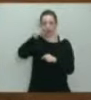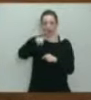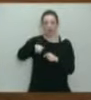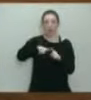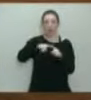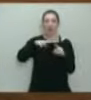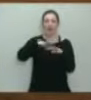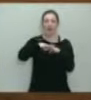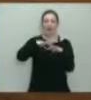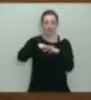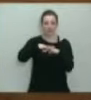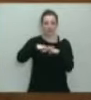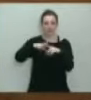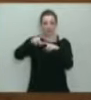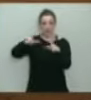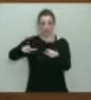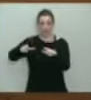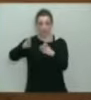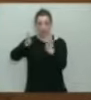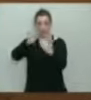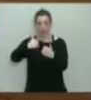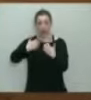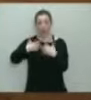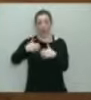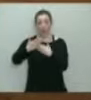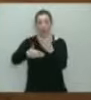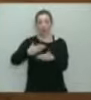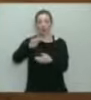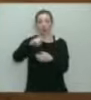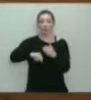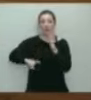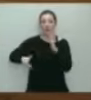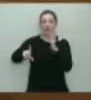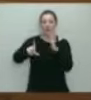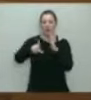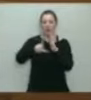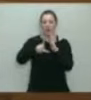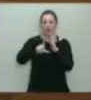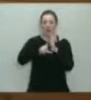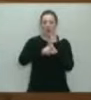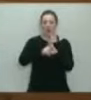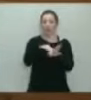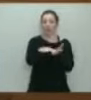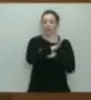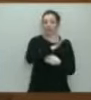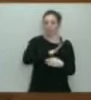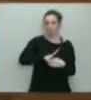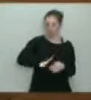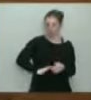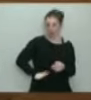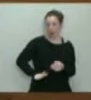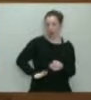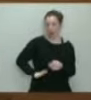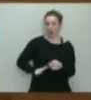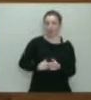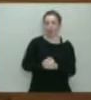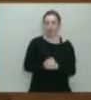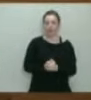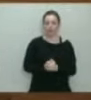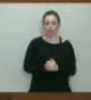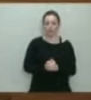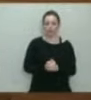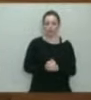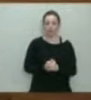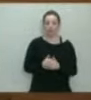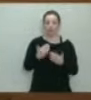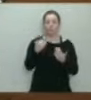de alcantarillado en funcionamiento y que estaba prevista inicialmente en la ley durante un plazo temporal que ya se había sobrepasado. Teniendo